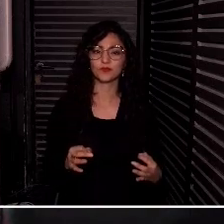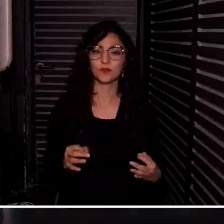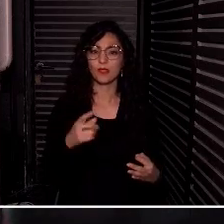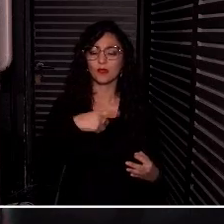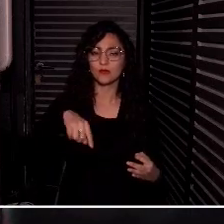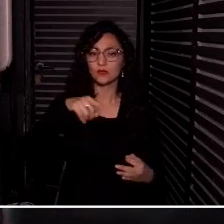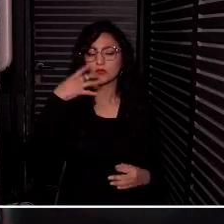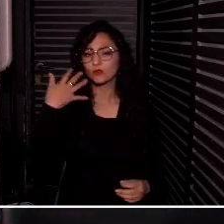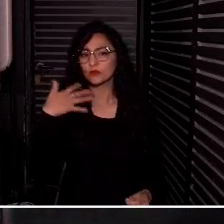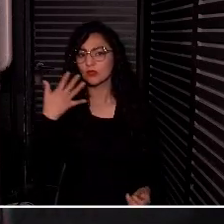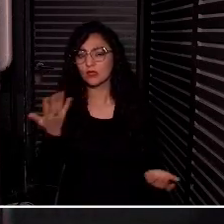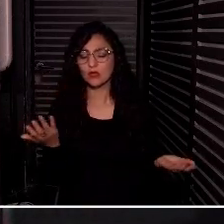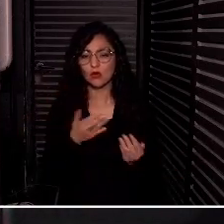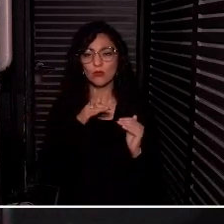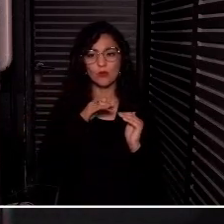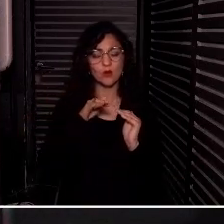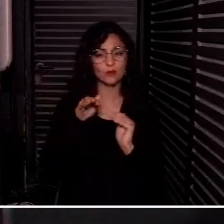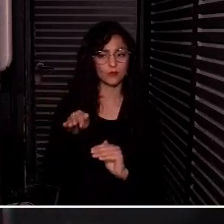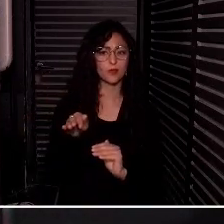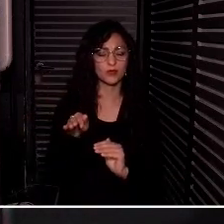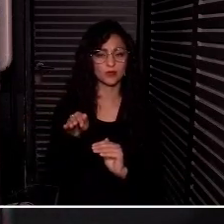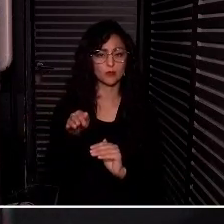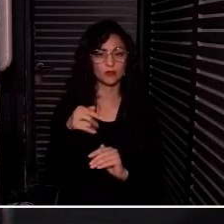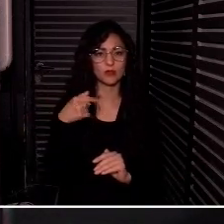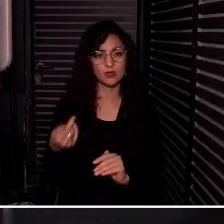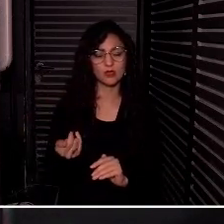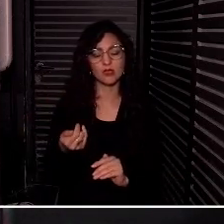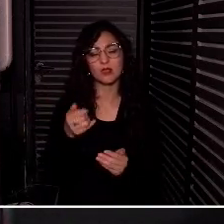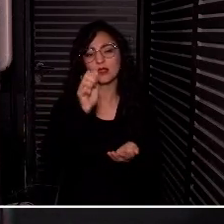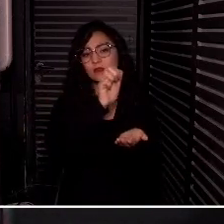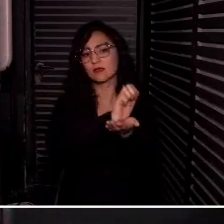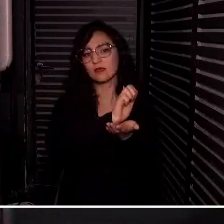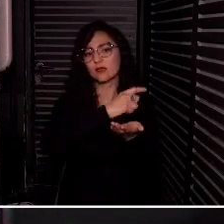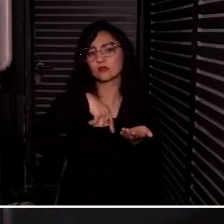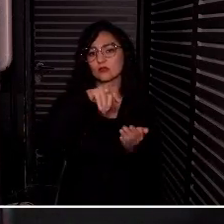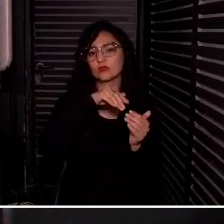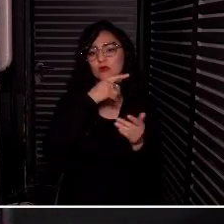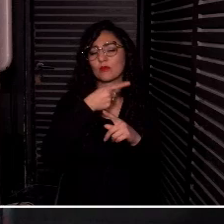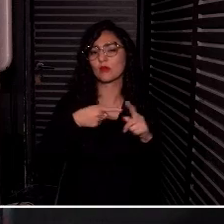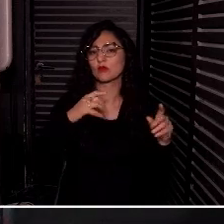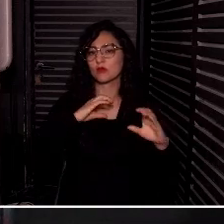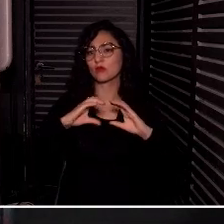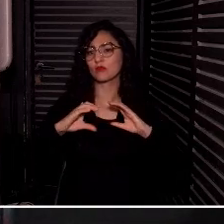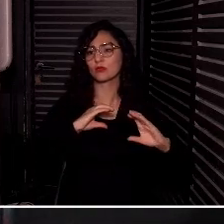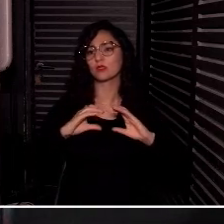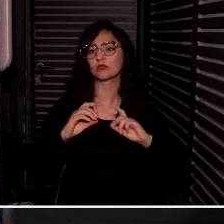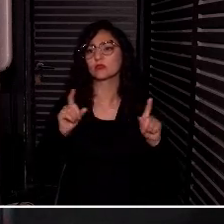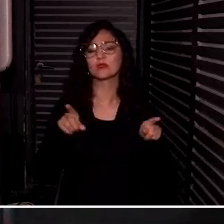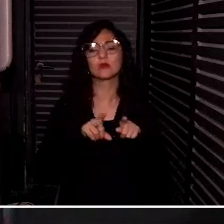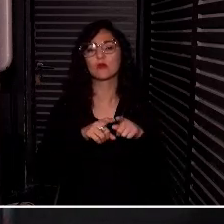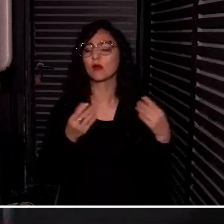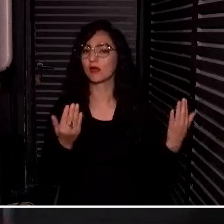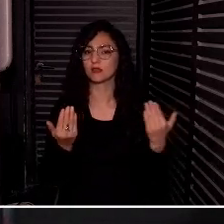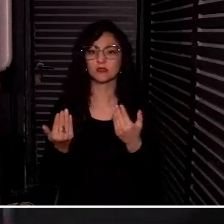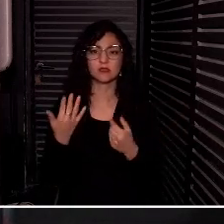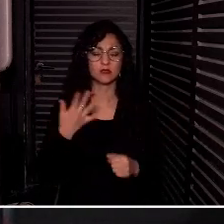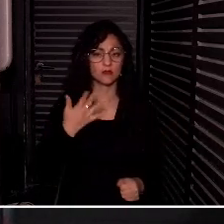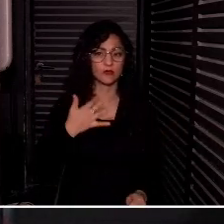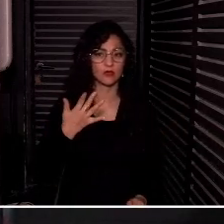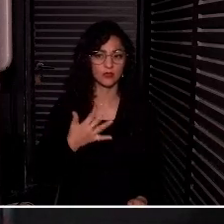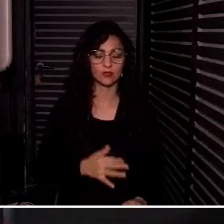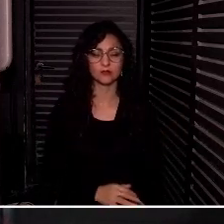importancia y cómo apoyamos desde el punto de vista Estatal a los medios de comunicación digamos porque me parecen esenciales para el desarrollo de una vida